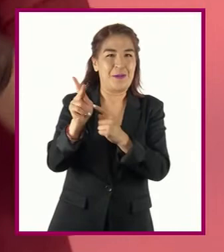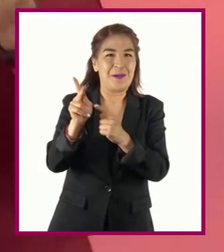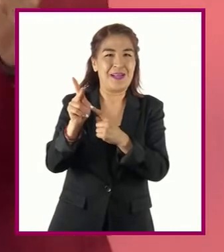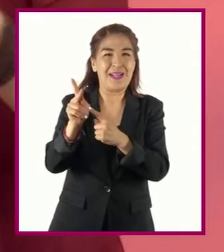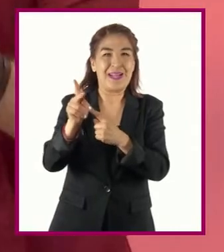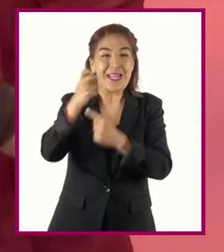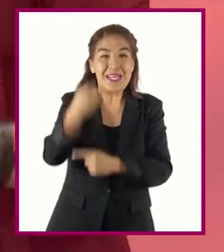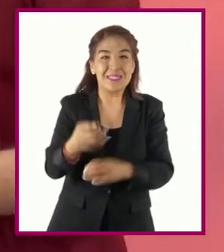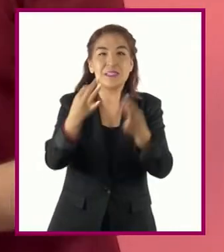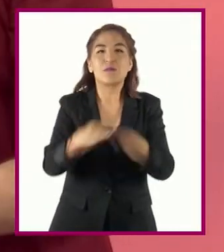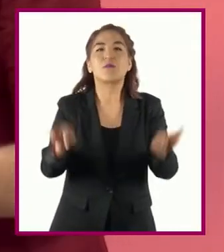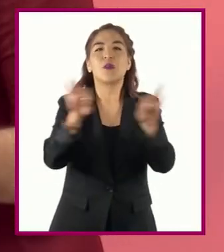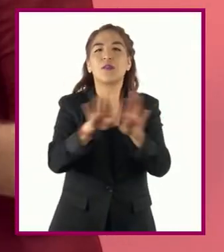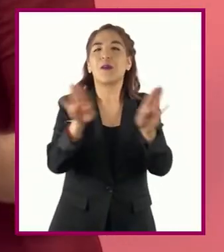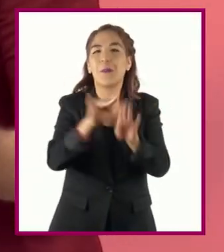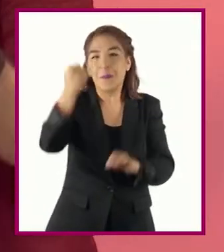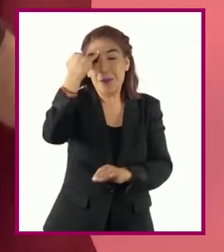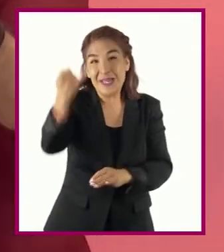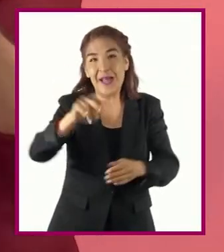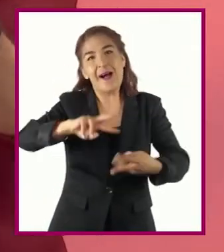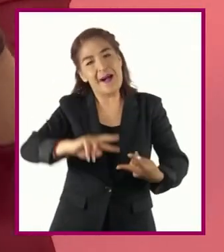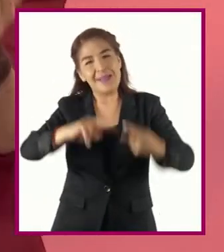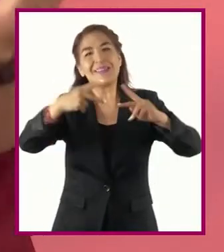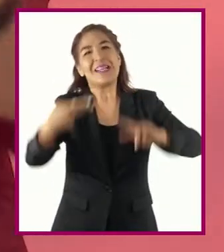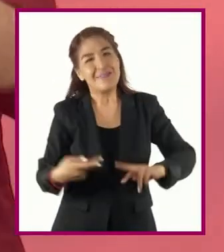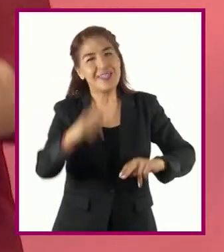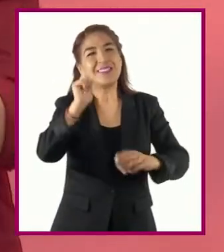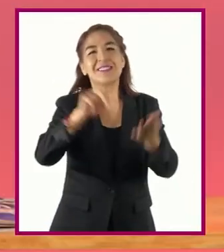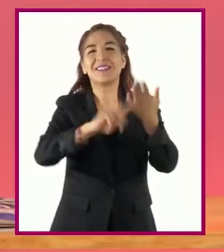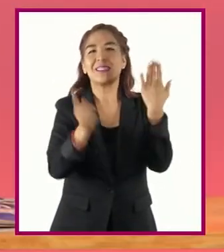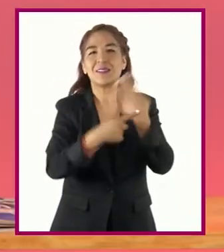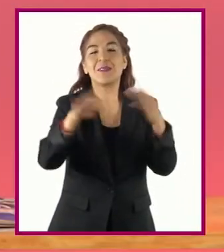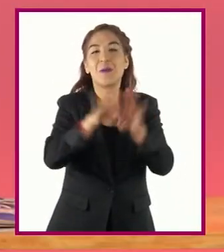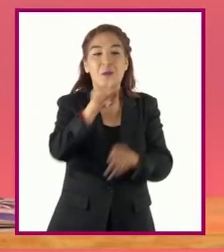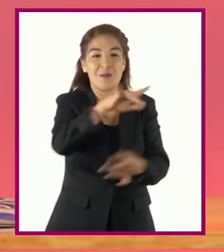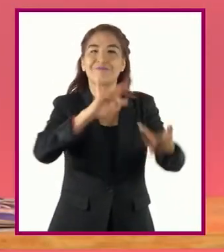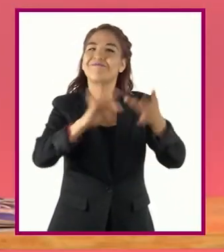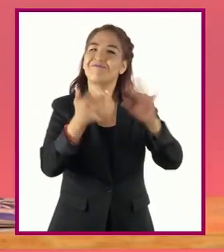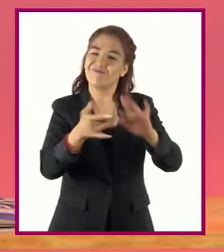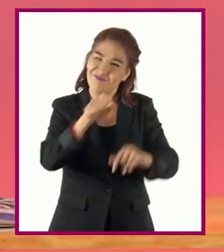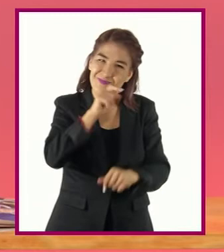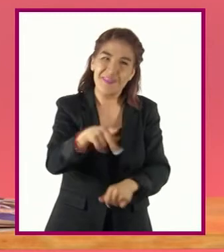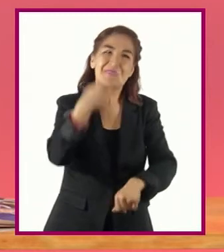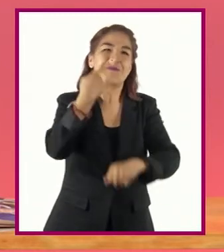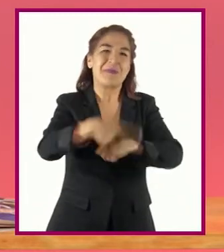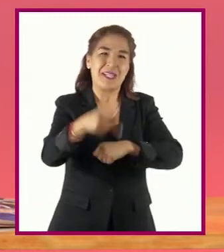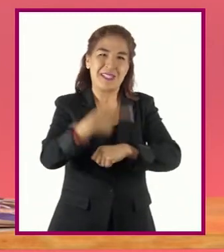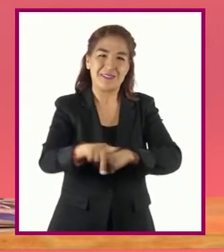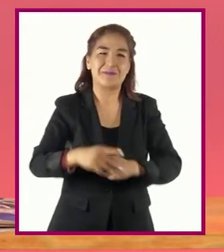dar entrada a una idea contraria a la propuesta de que las redes sociales también han traído riesgos.